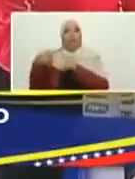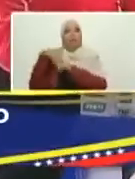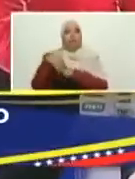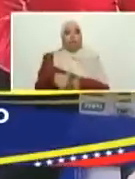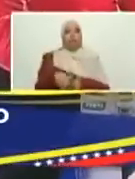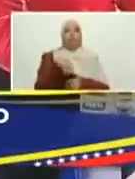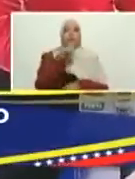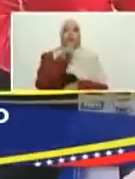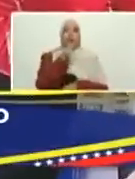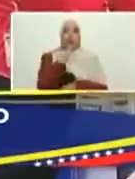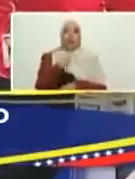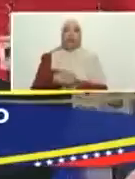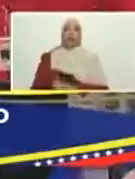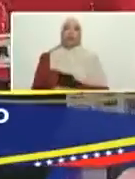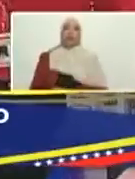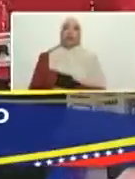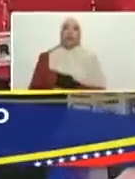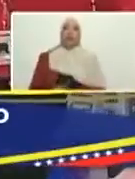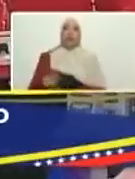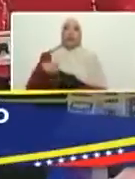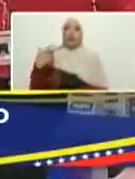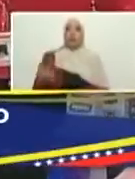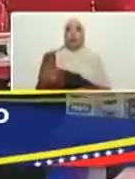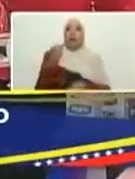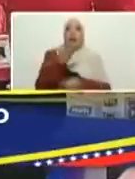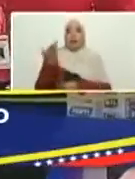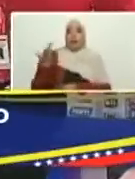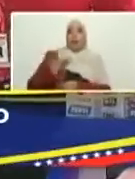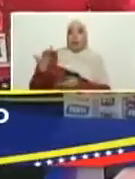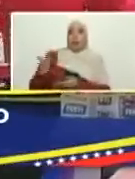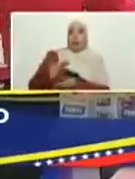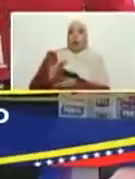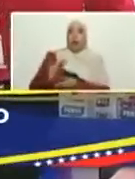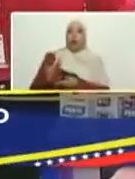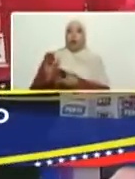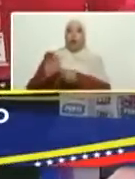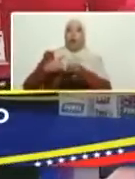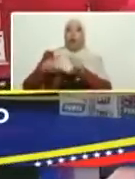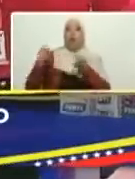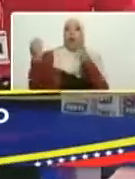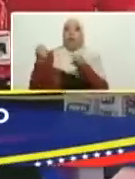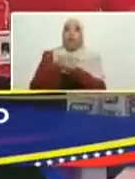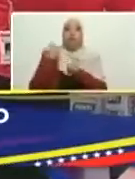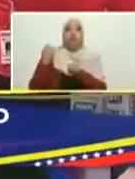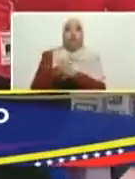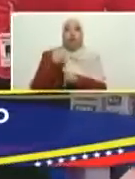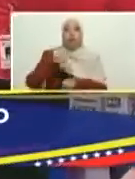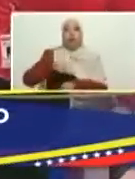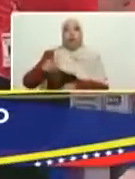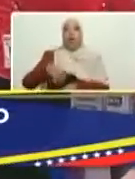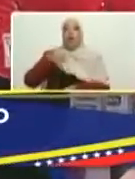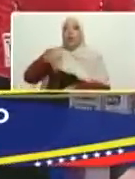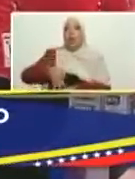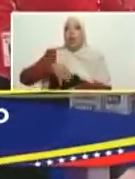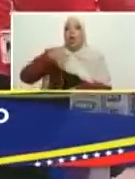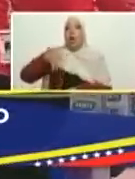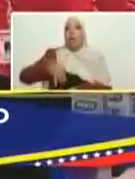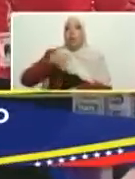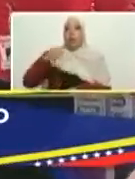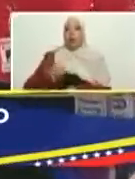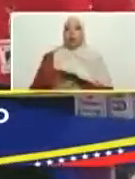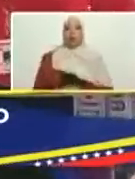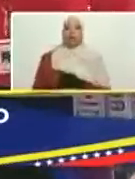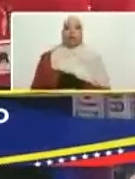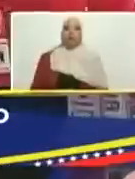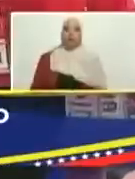más salvajes y luego el esquema de sanciones, pero ha sido la clase trabajadora siempre, siempre, que